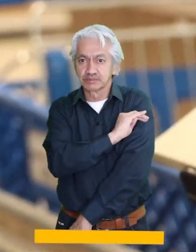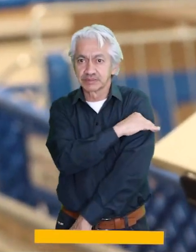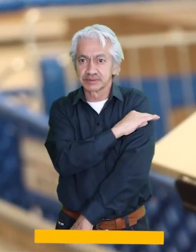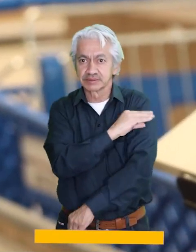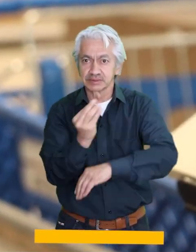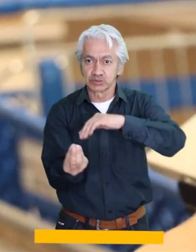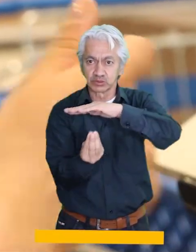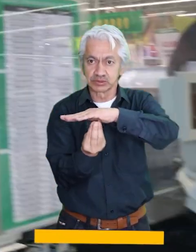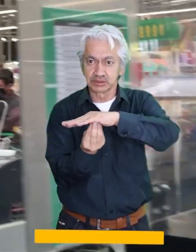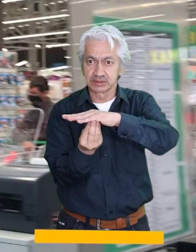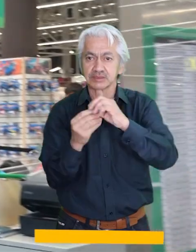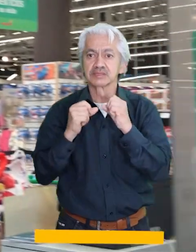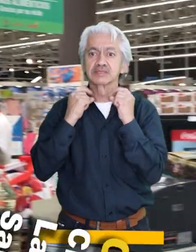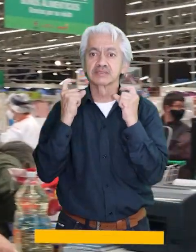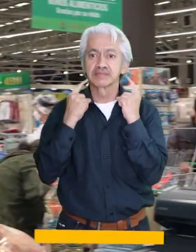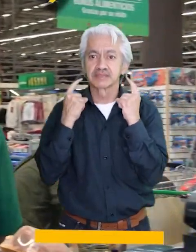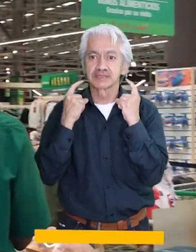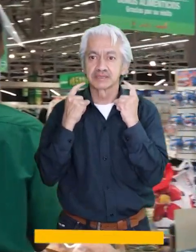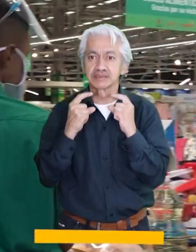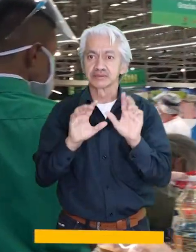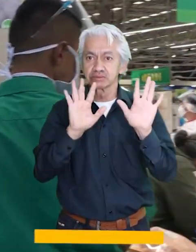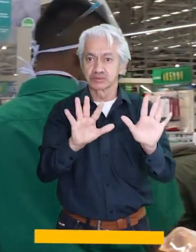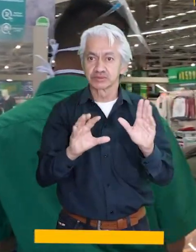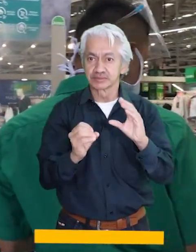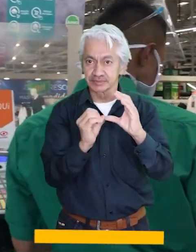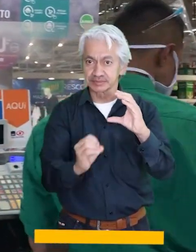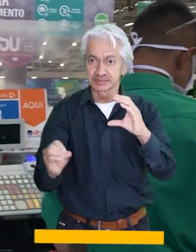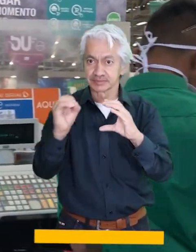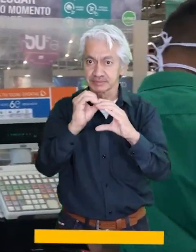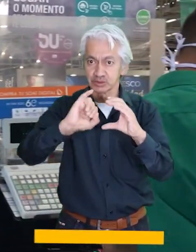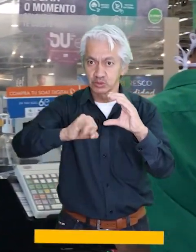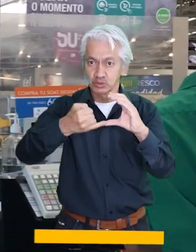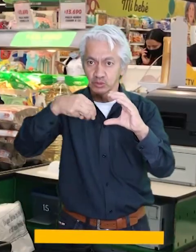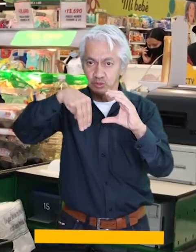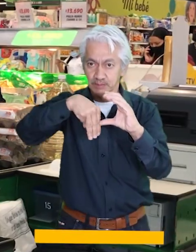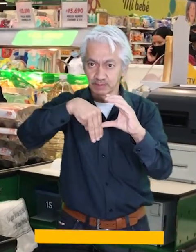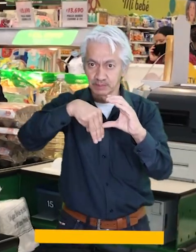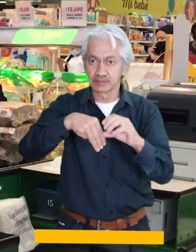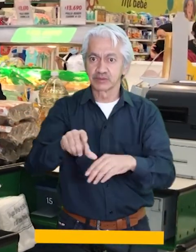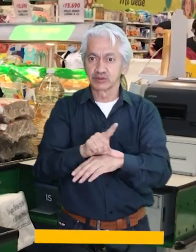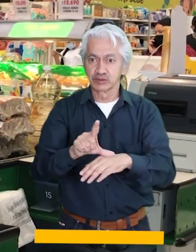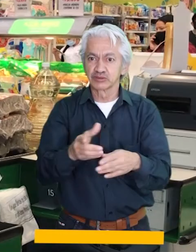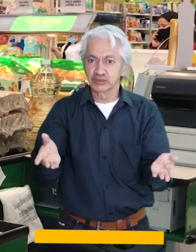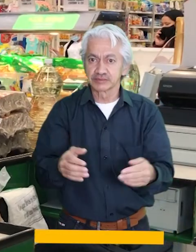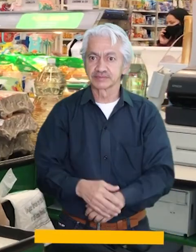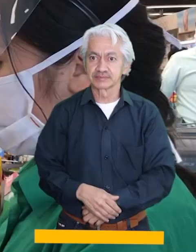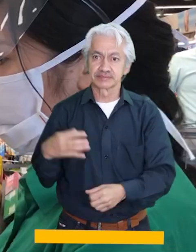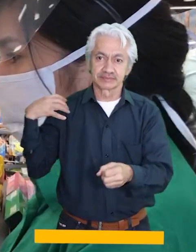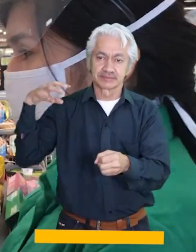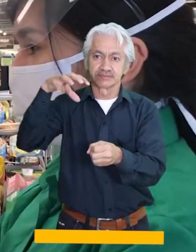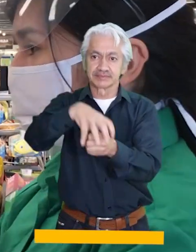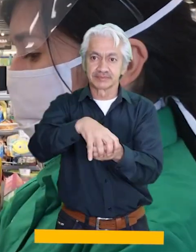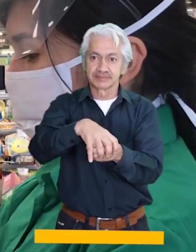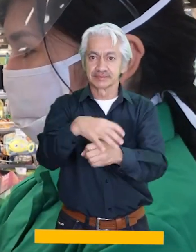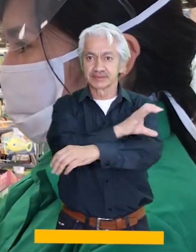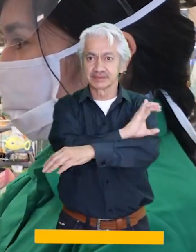Sumapaz, Usaquén y Engativá. Y en los almacenes Sencosud, Yumbo y Metro, en las localidades de Ciudad Bolívar,